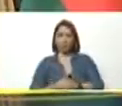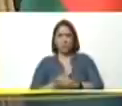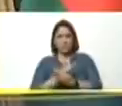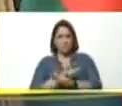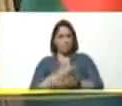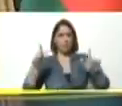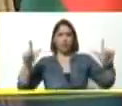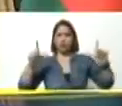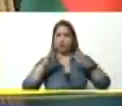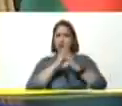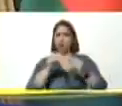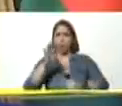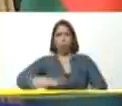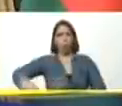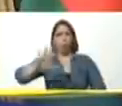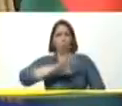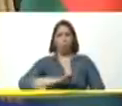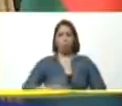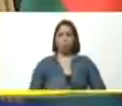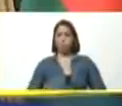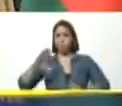de todo un continente.